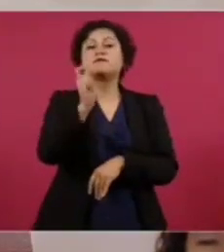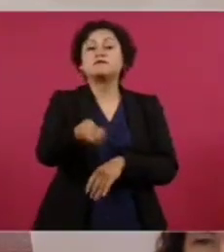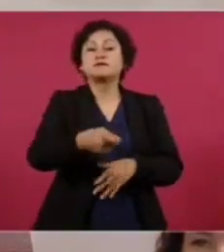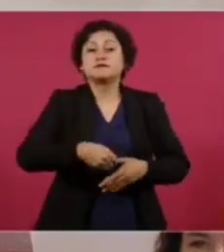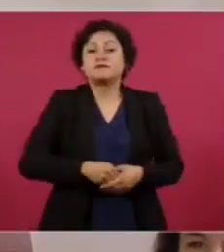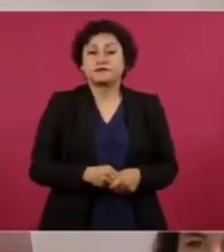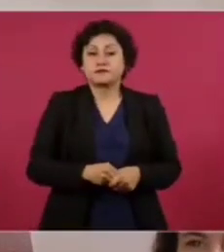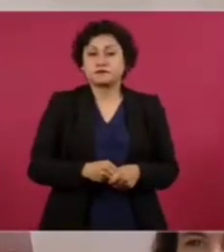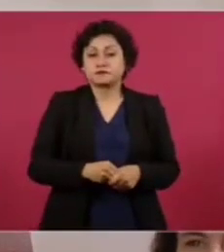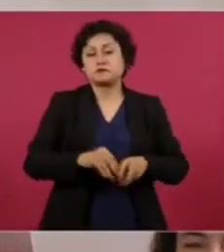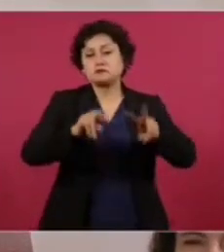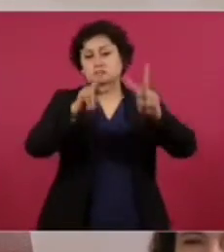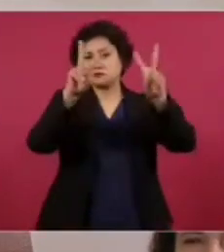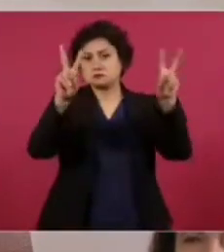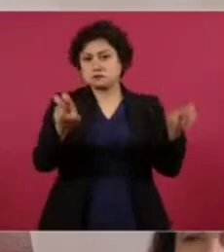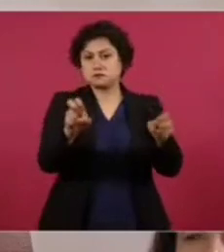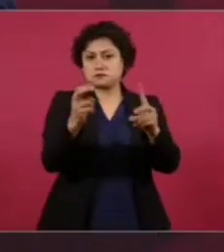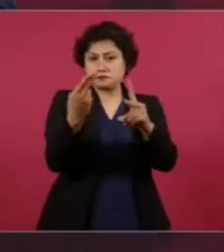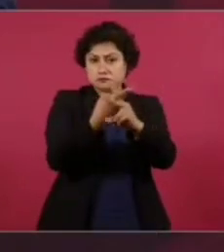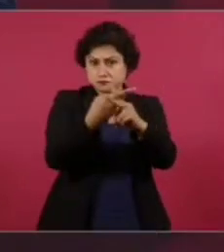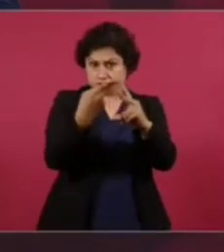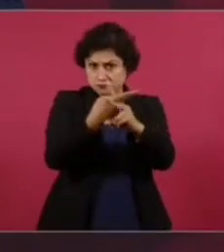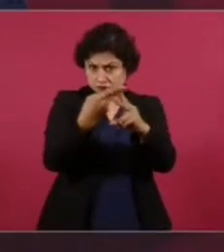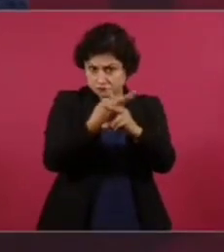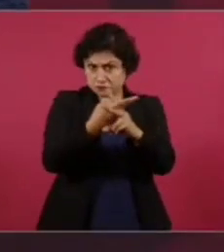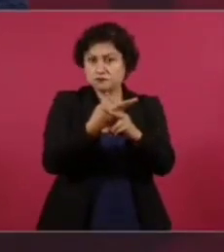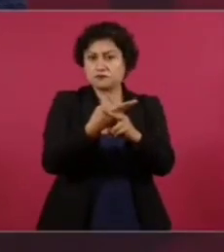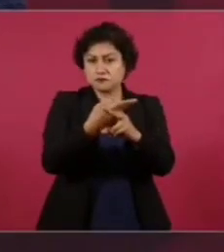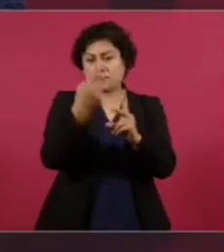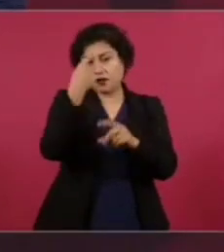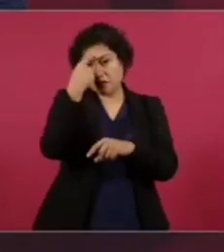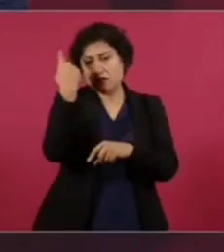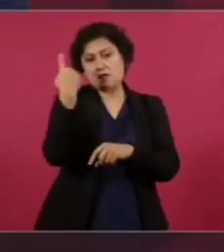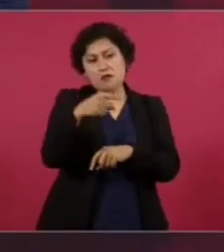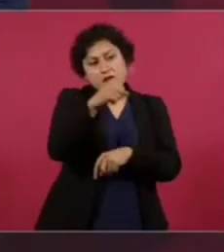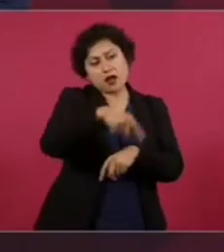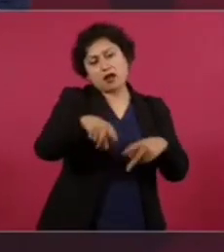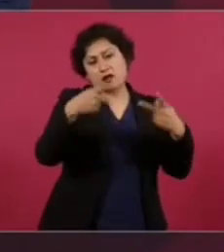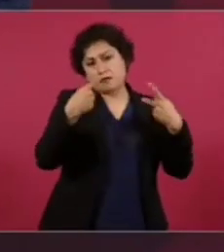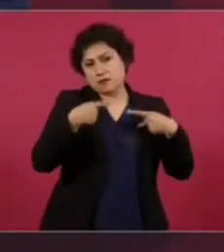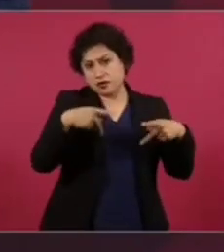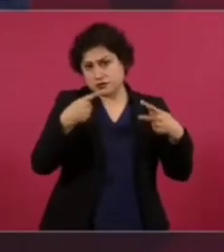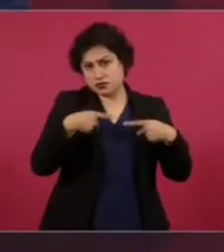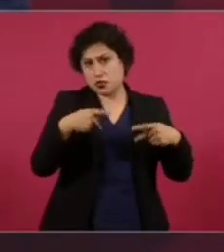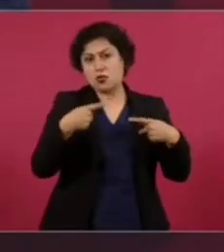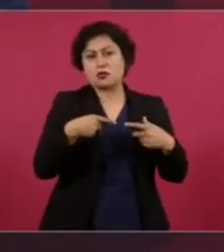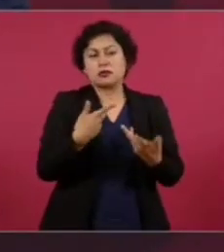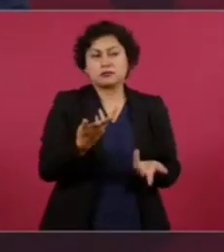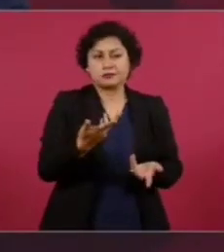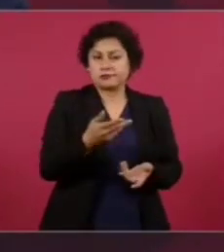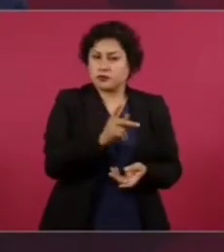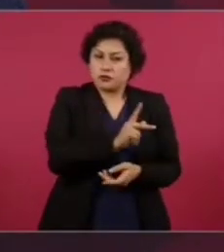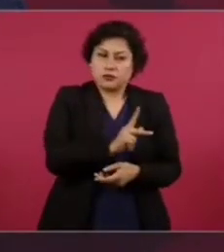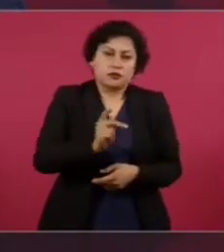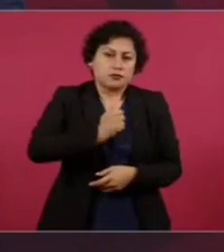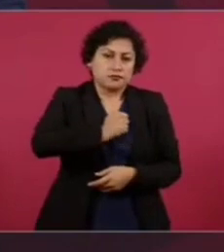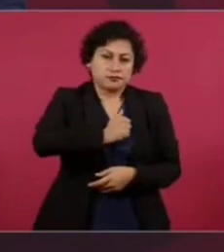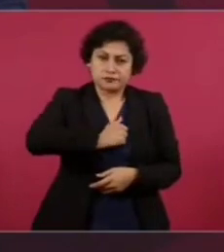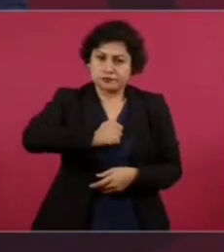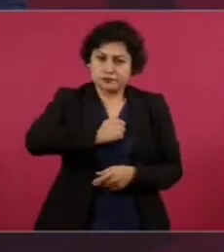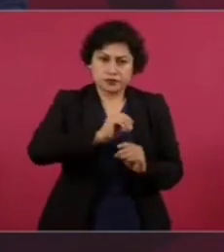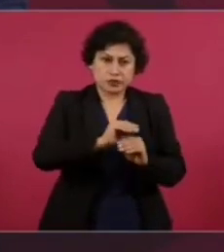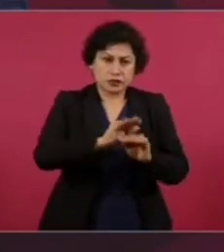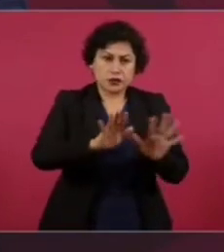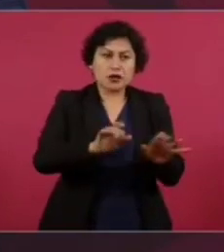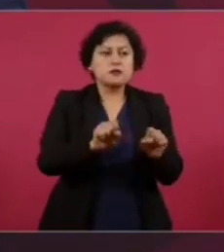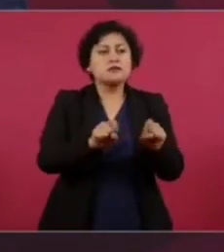los asesinatos de ciudadanos, todos muy lamentables, y también de